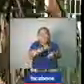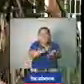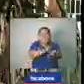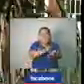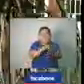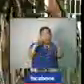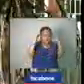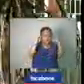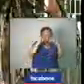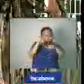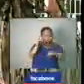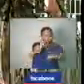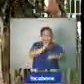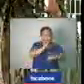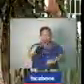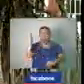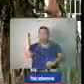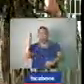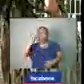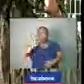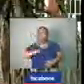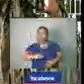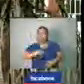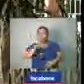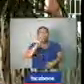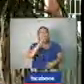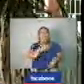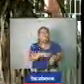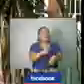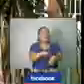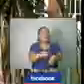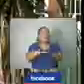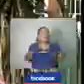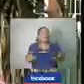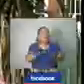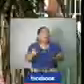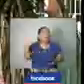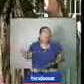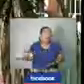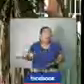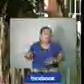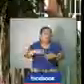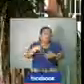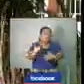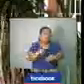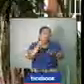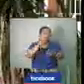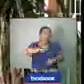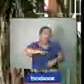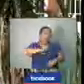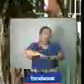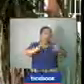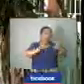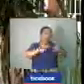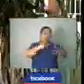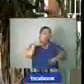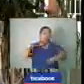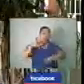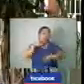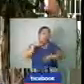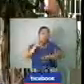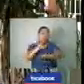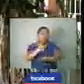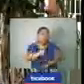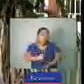operan en la noche, ellos operan durante el día. ¿En qué momento se están haciendo estos operativos? Después de las seis de la tarde. ¿Quiénes son los afectados?